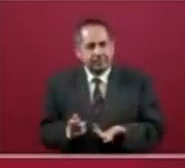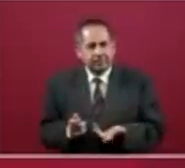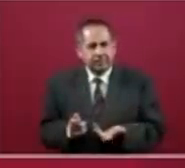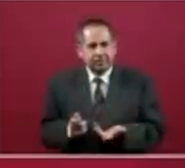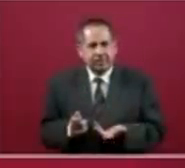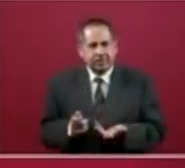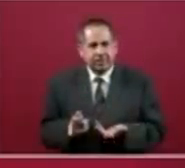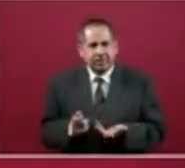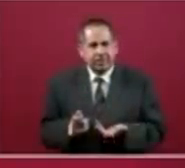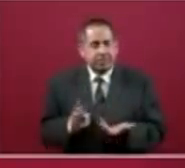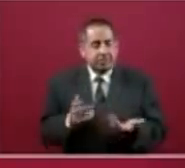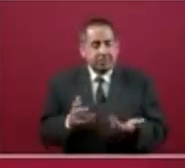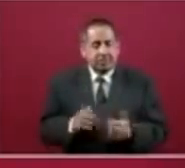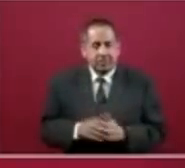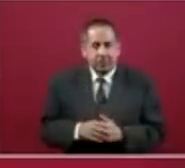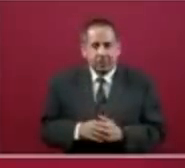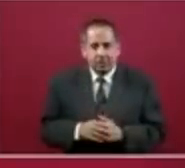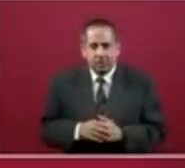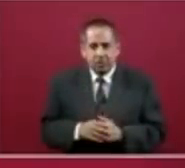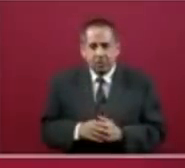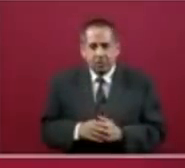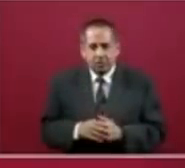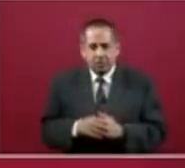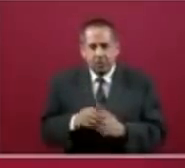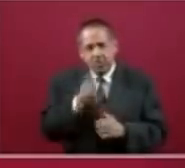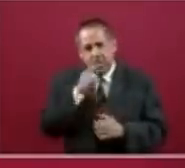es que sí, mejoren los sueldos.